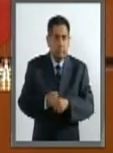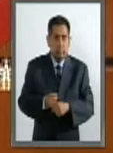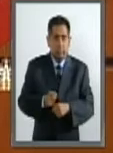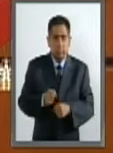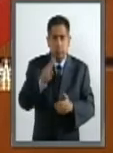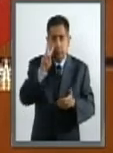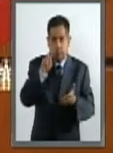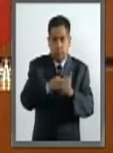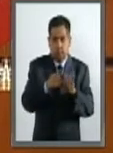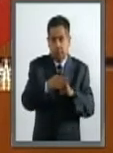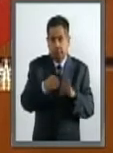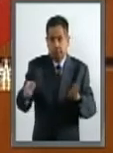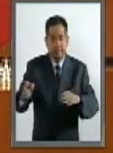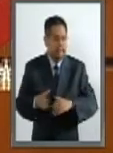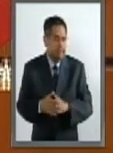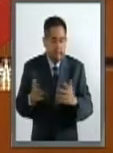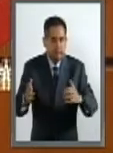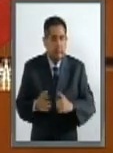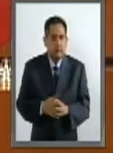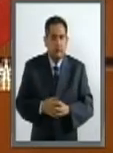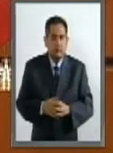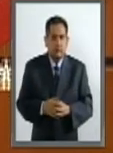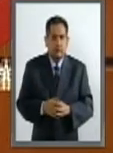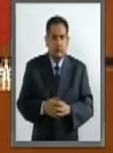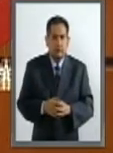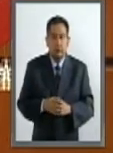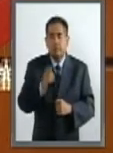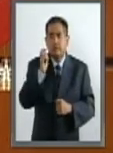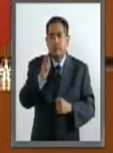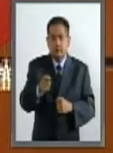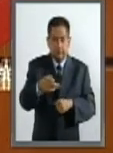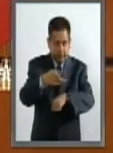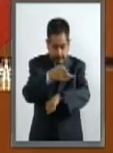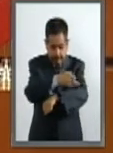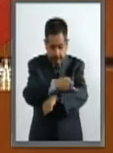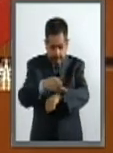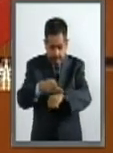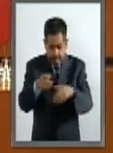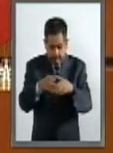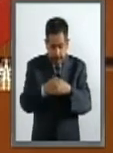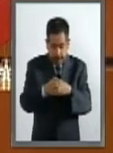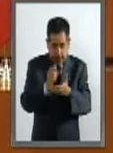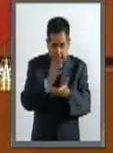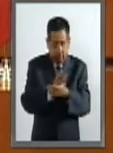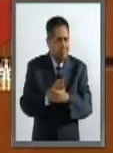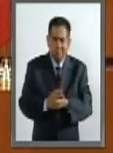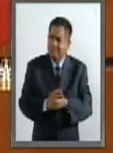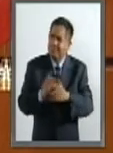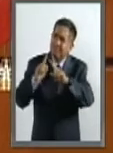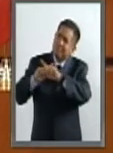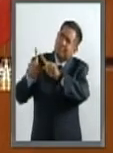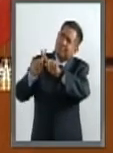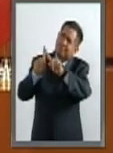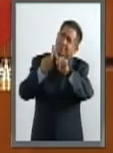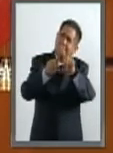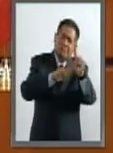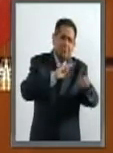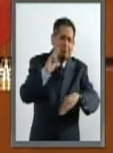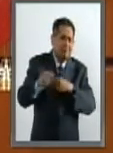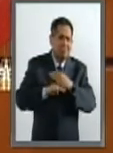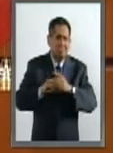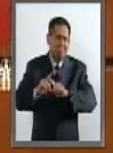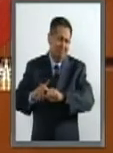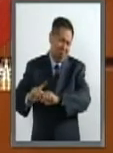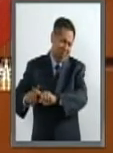nos negamos a reconocer la diversidad que hay en el mundo. Una diversidad que